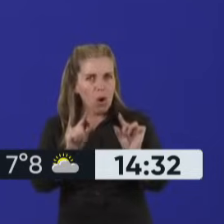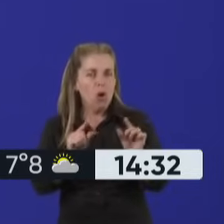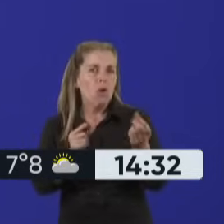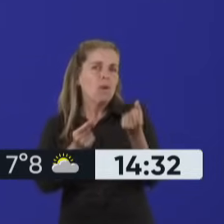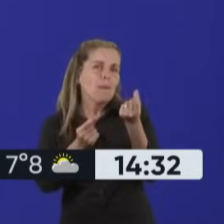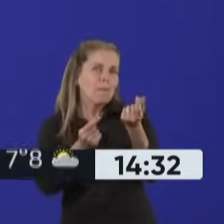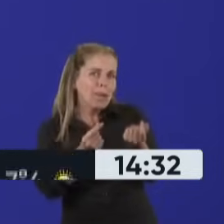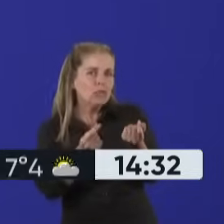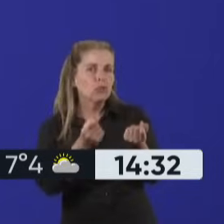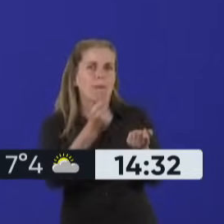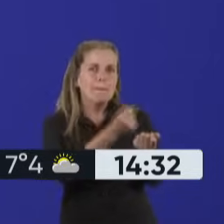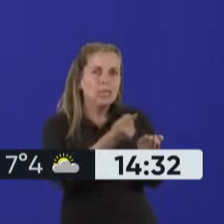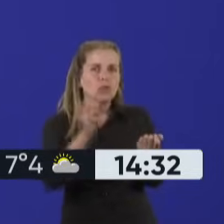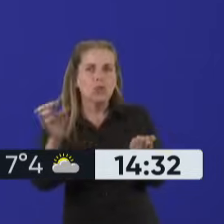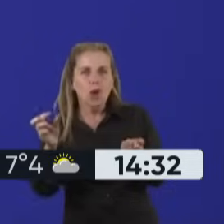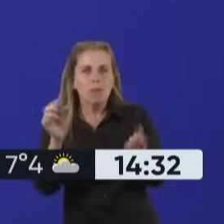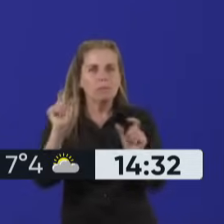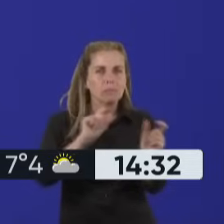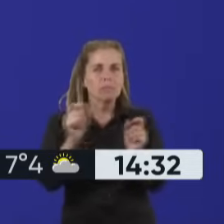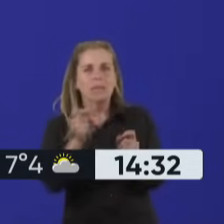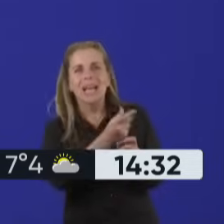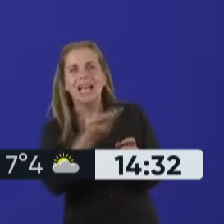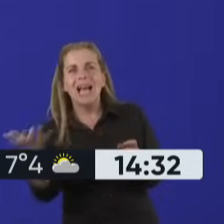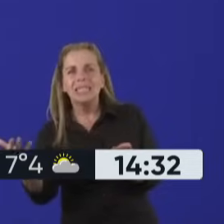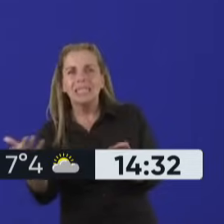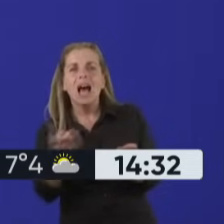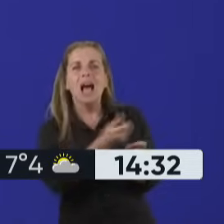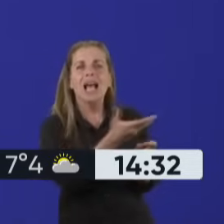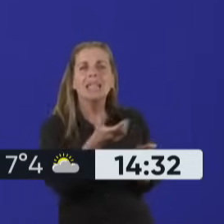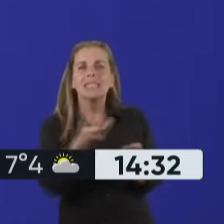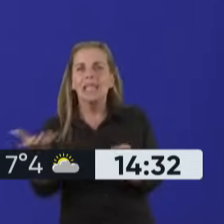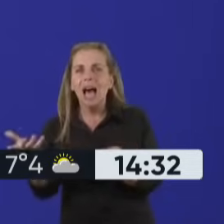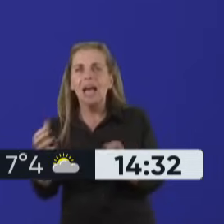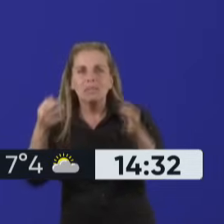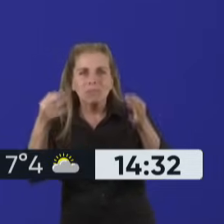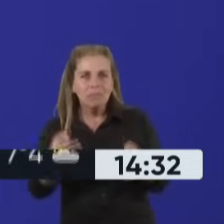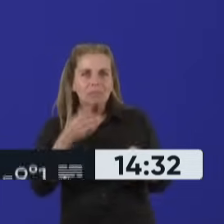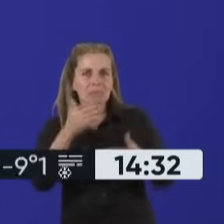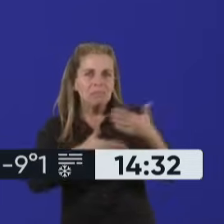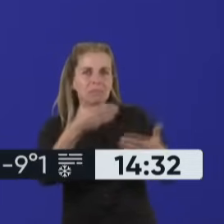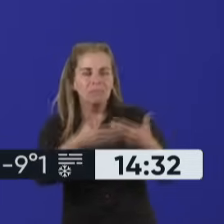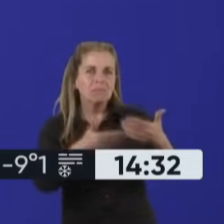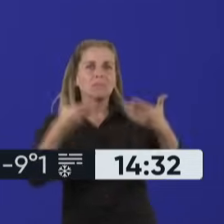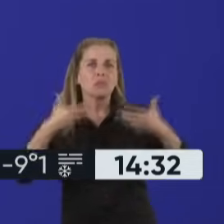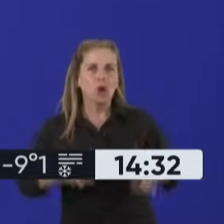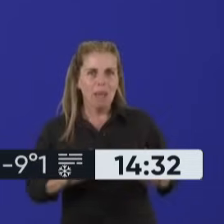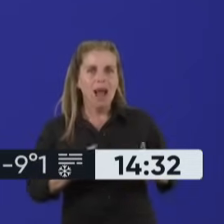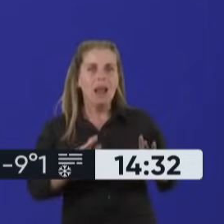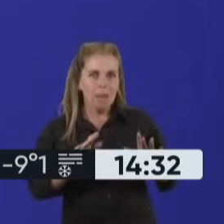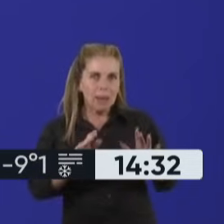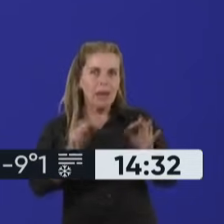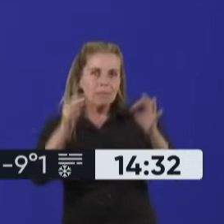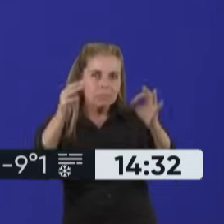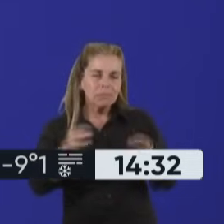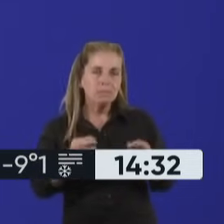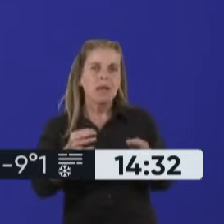dinero, eso generara endógenamente una expansión de la base monetaria en el formato tradicional para abastecer esa